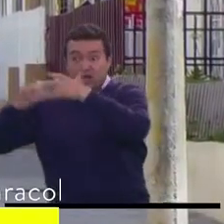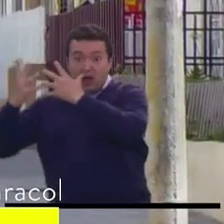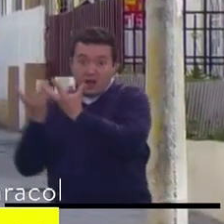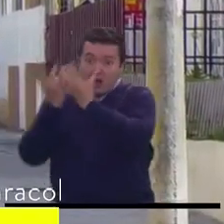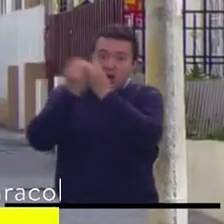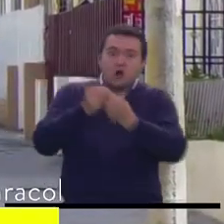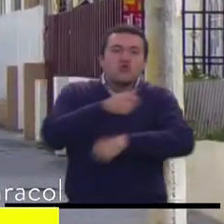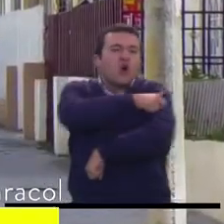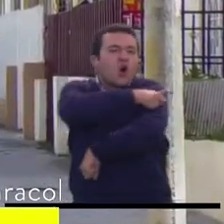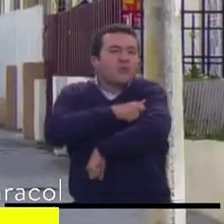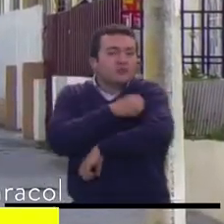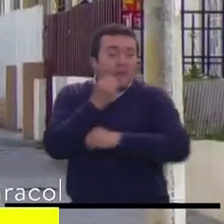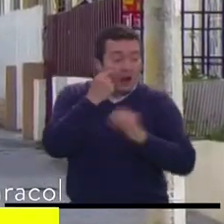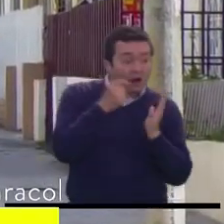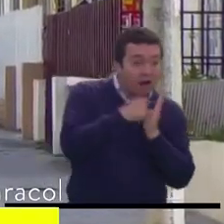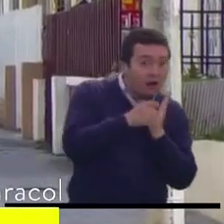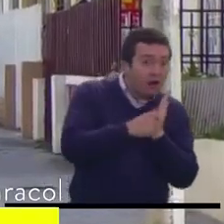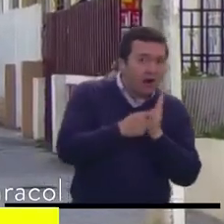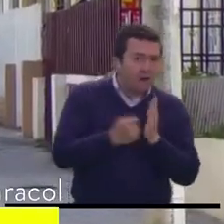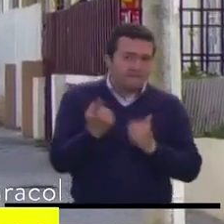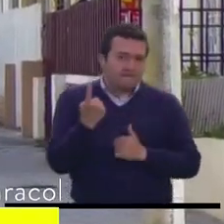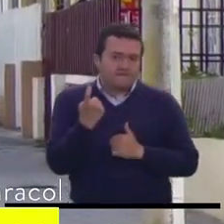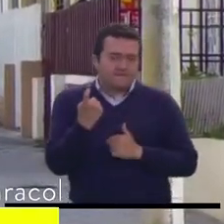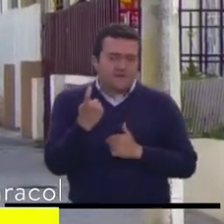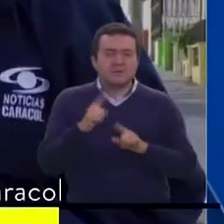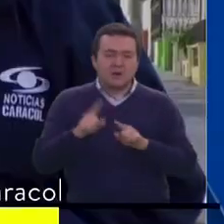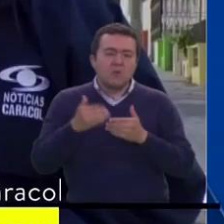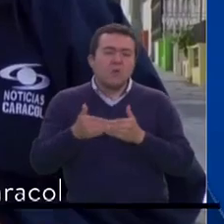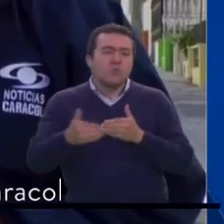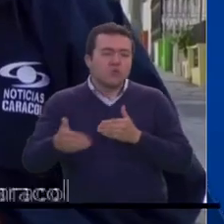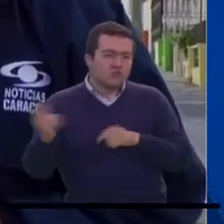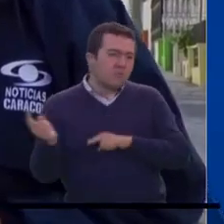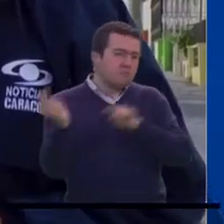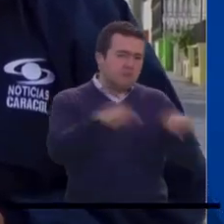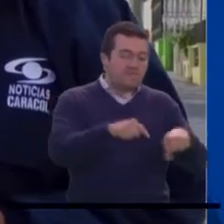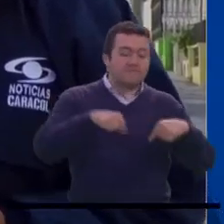espera que en los próximos días se logre el envío de la misma. Desde Pasto, David Sánchez, Noticias Caracol.